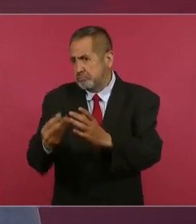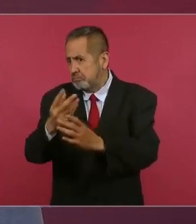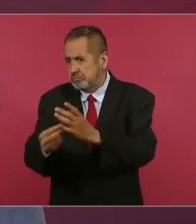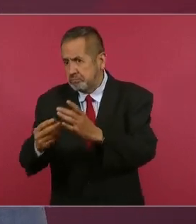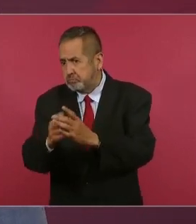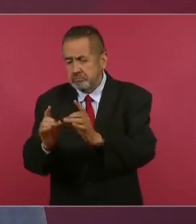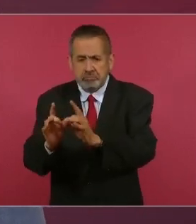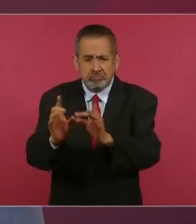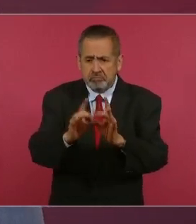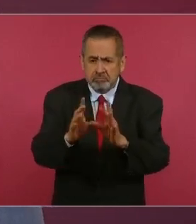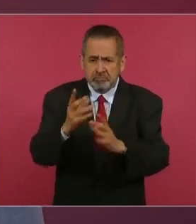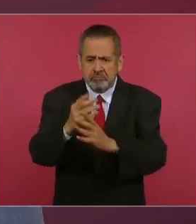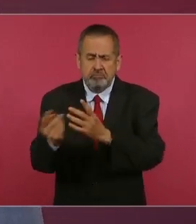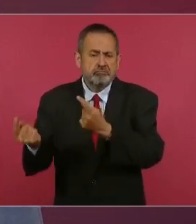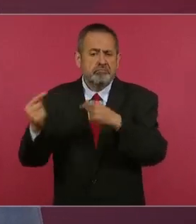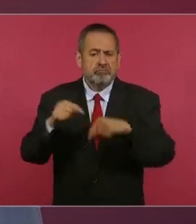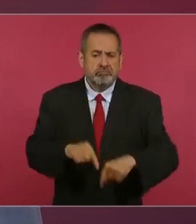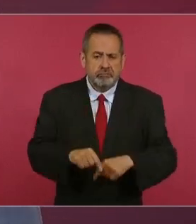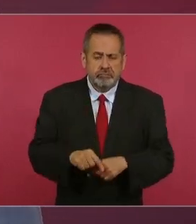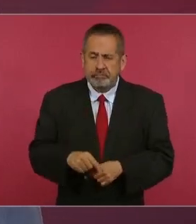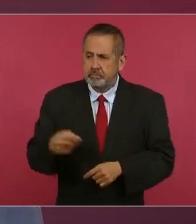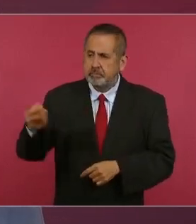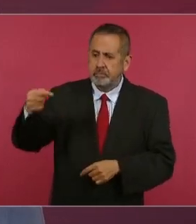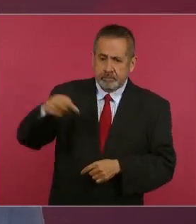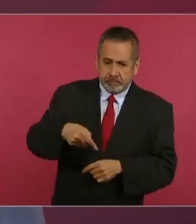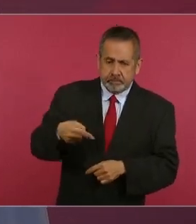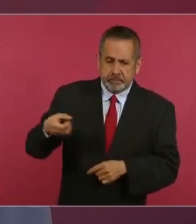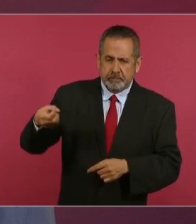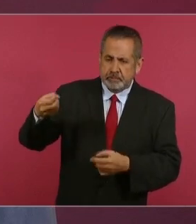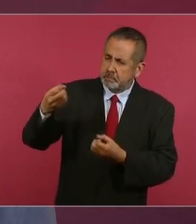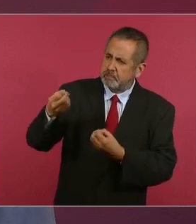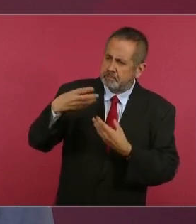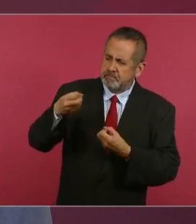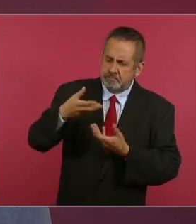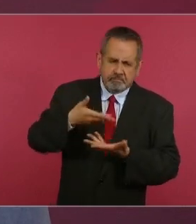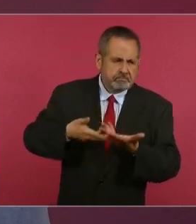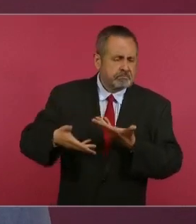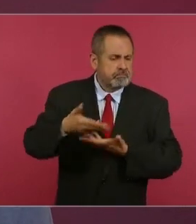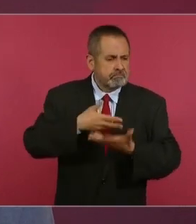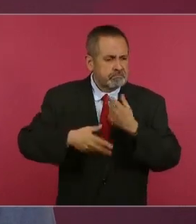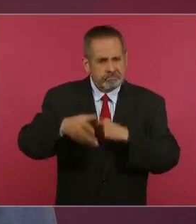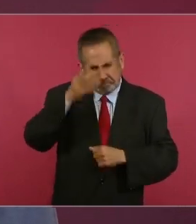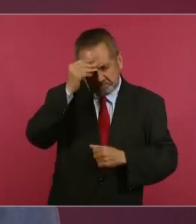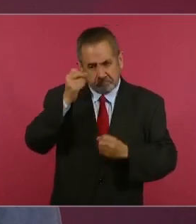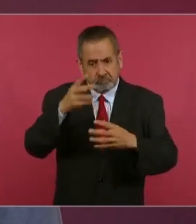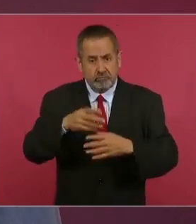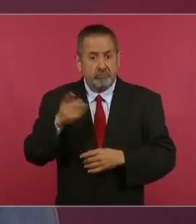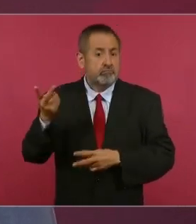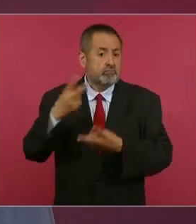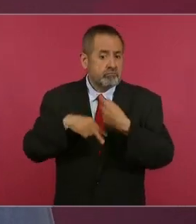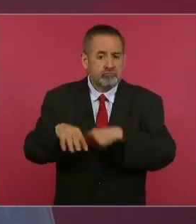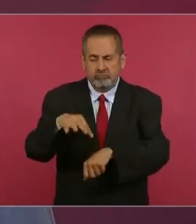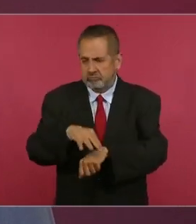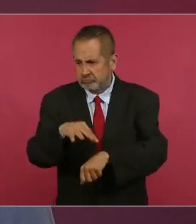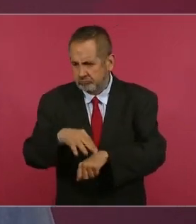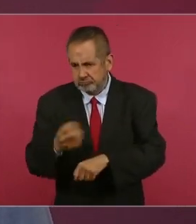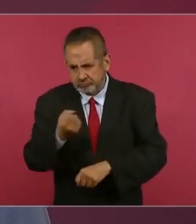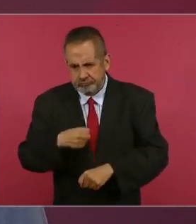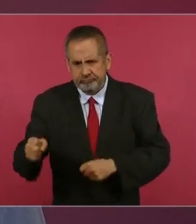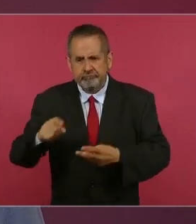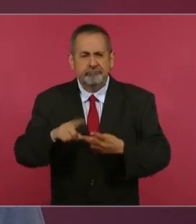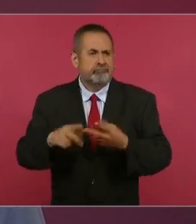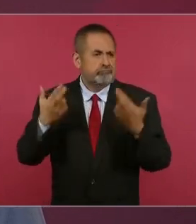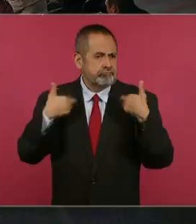que nos han aportado tanto, tanto, tanto, tanto, porque vinieron médicos,